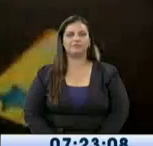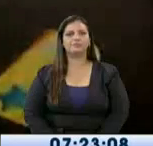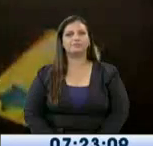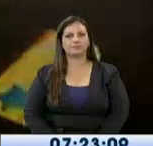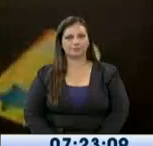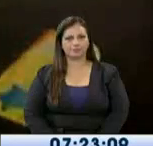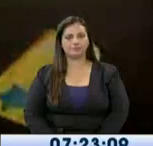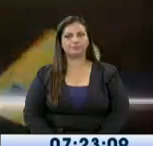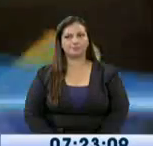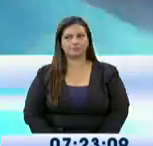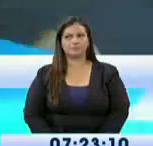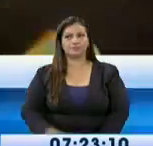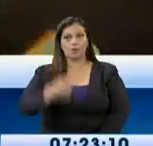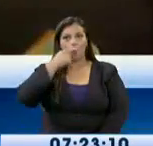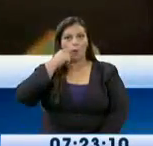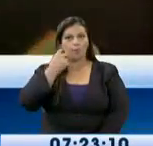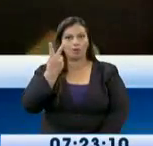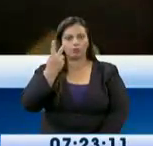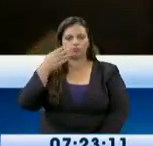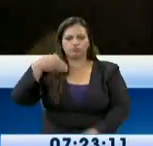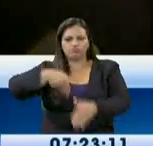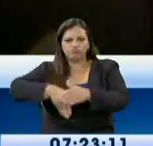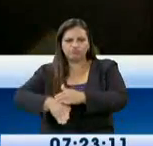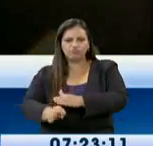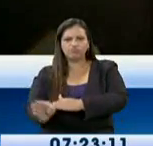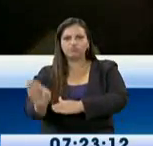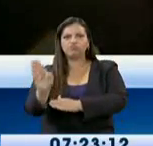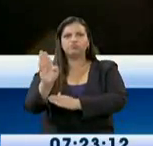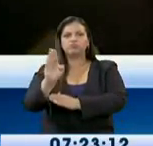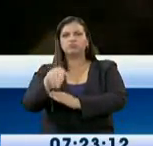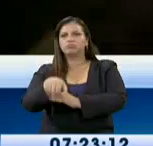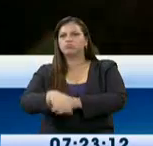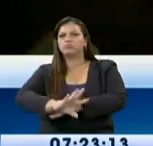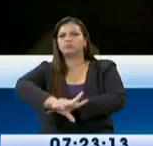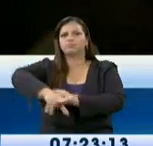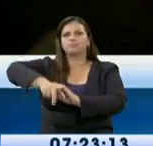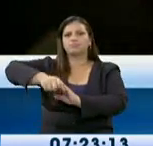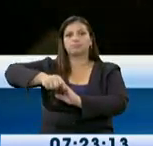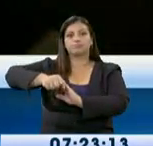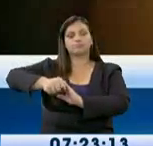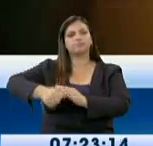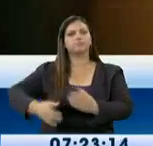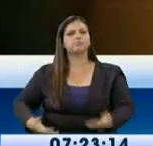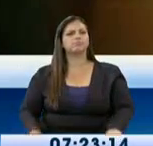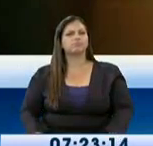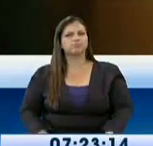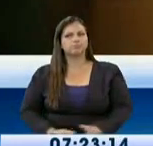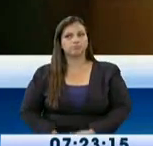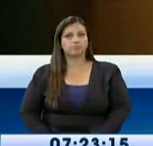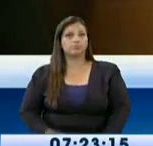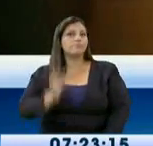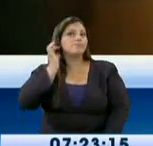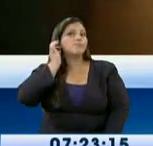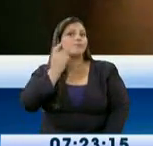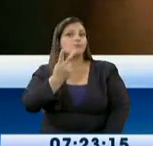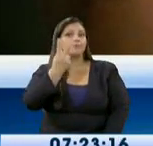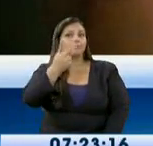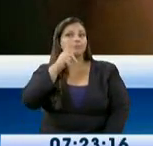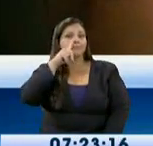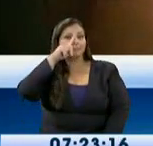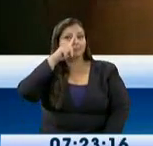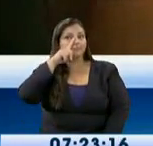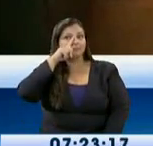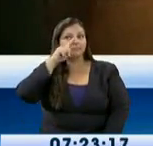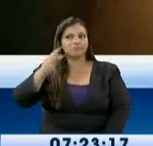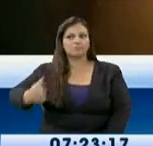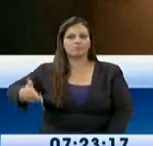Los bandidos ingresaron directamente a la caja del negocio y sometieron de inmediato a las dos empleadas encargadas de